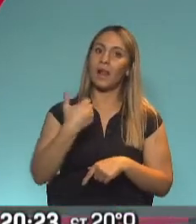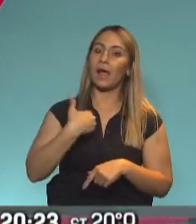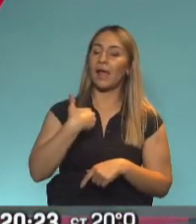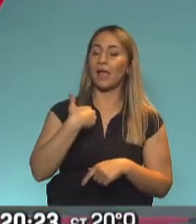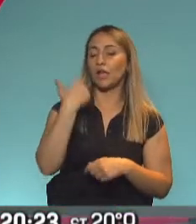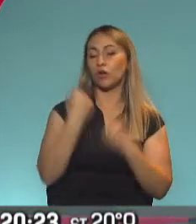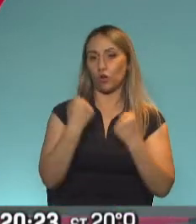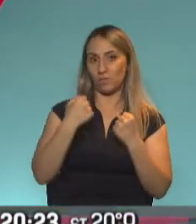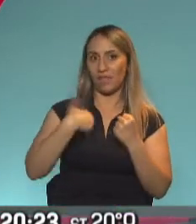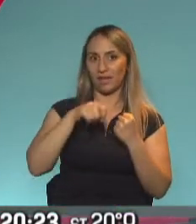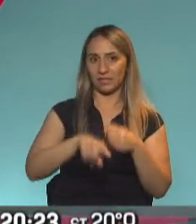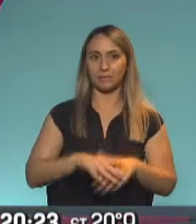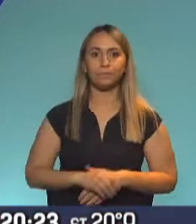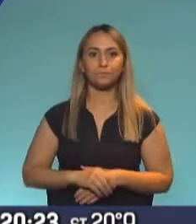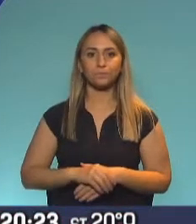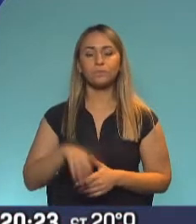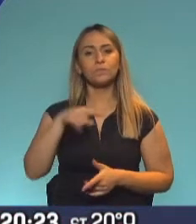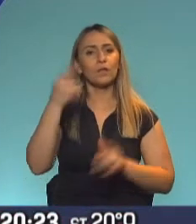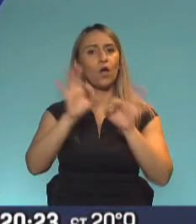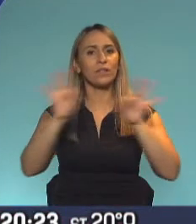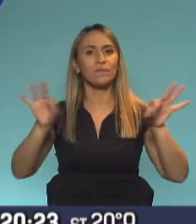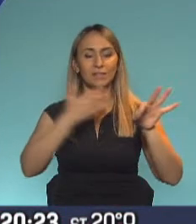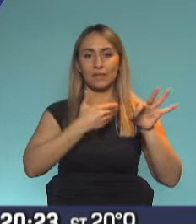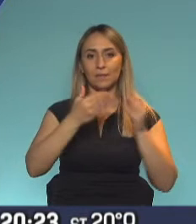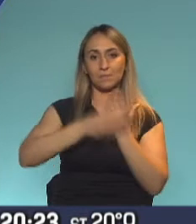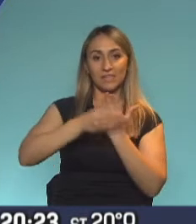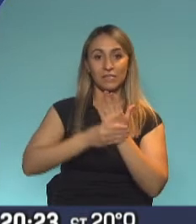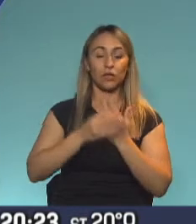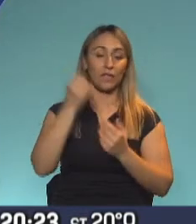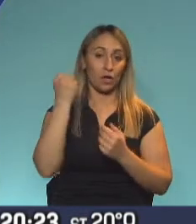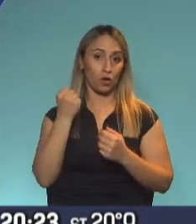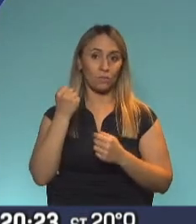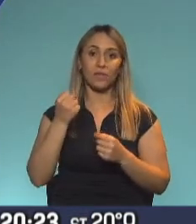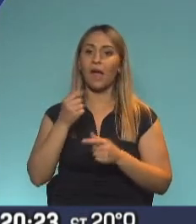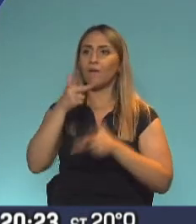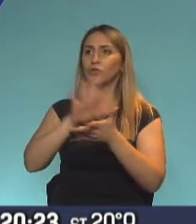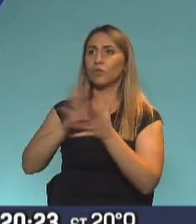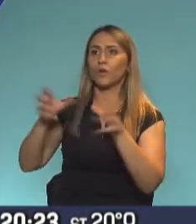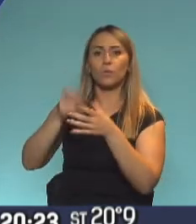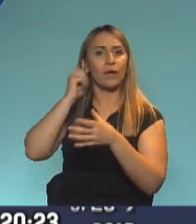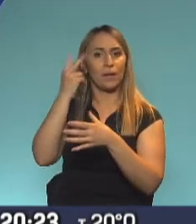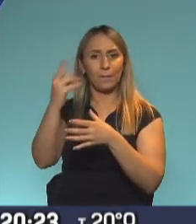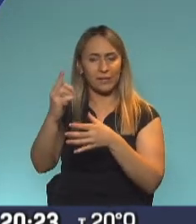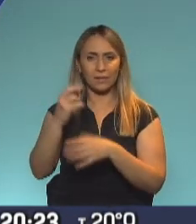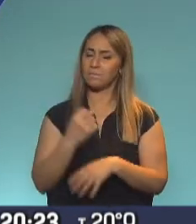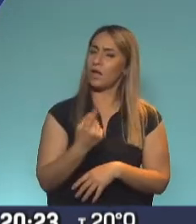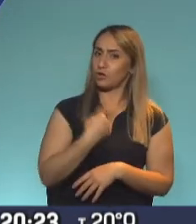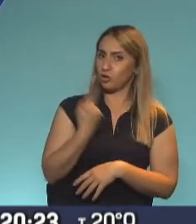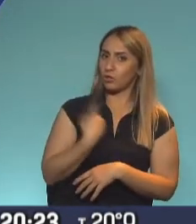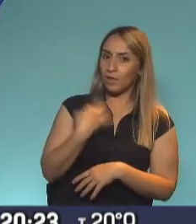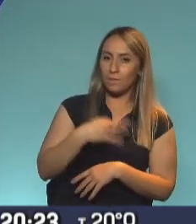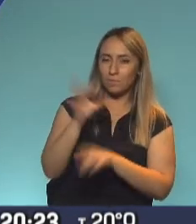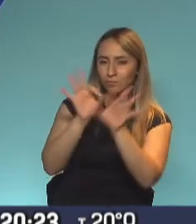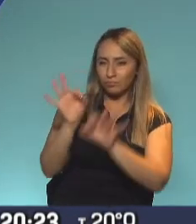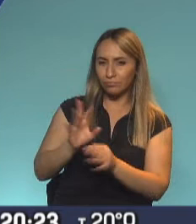otra de las frases que tuvo el ministro de Economía hablando en el marco de este grupo del G20. Dice: debemos definir de manera muy cuidadosa las formas